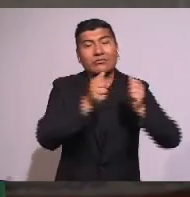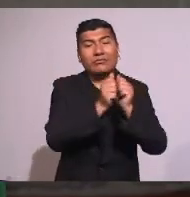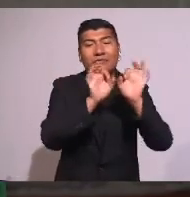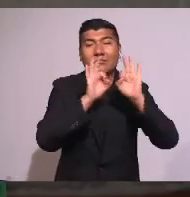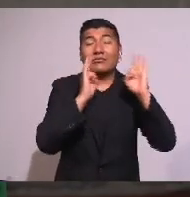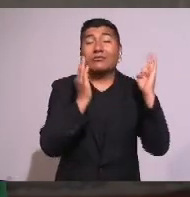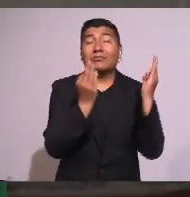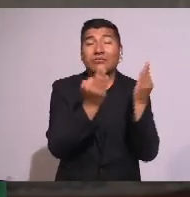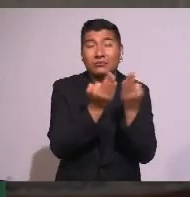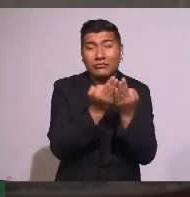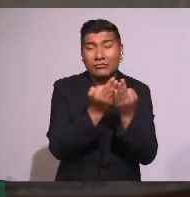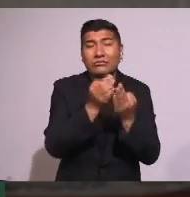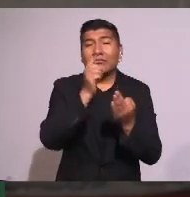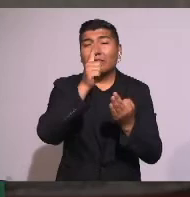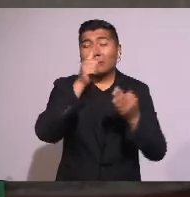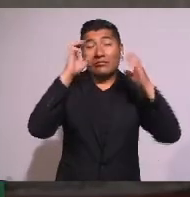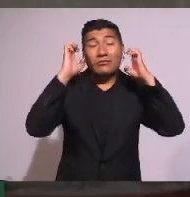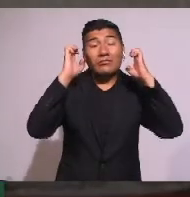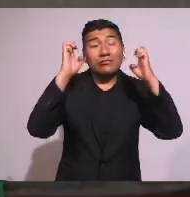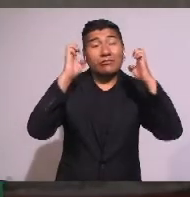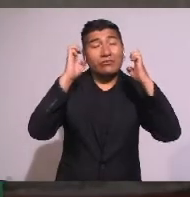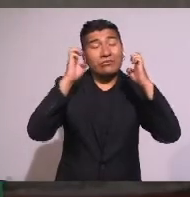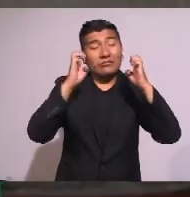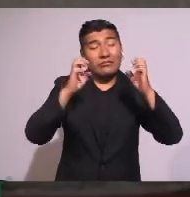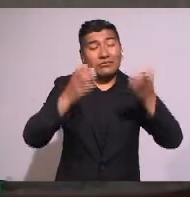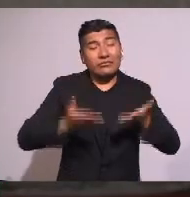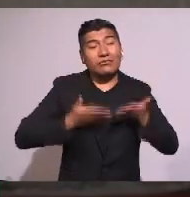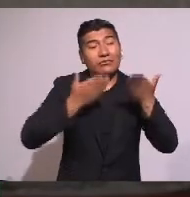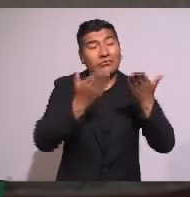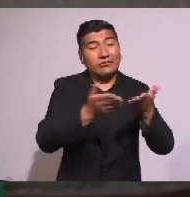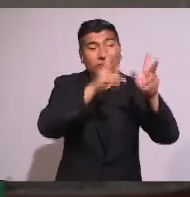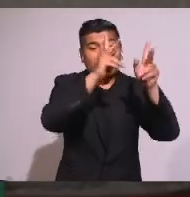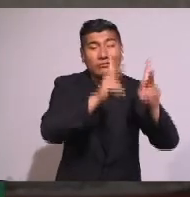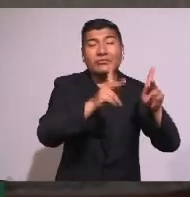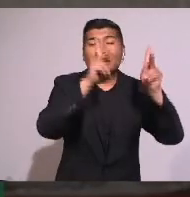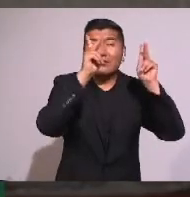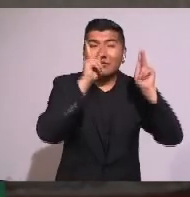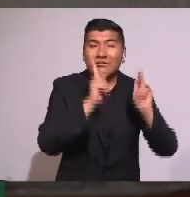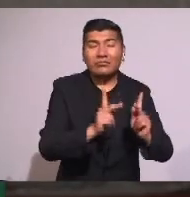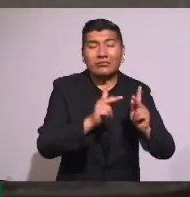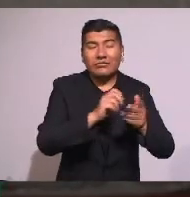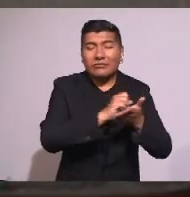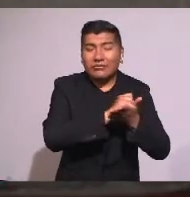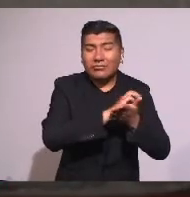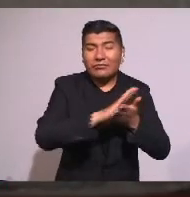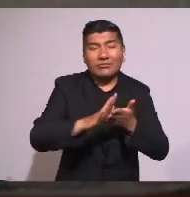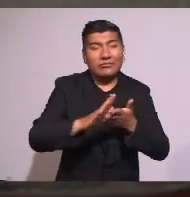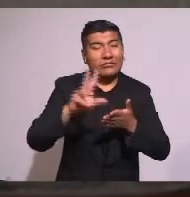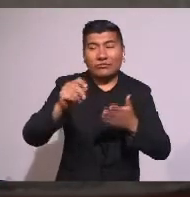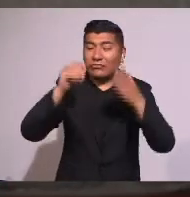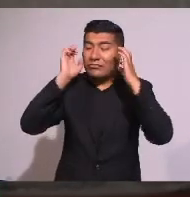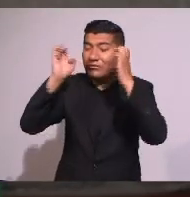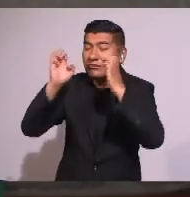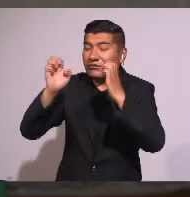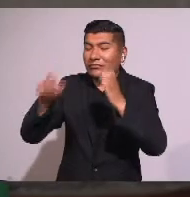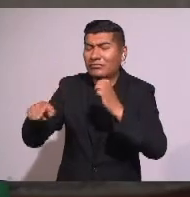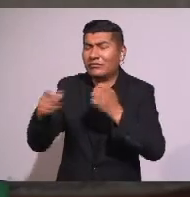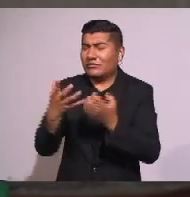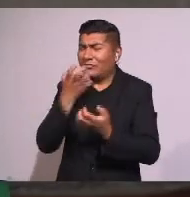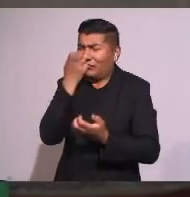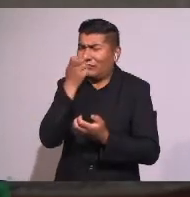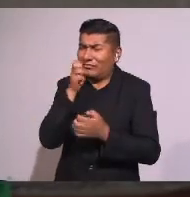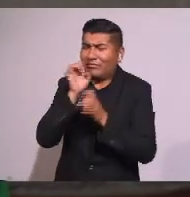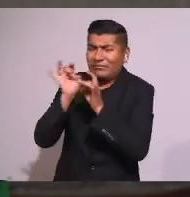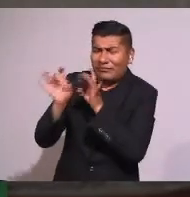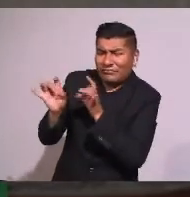familia. Una educación que forma personas íntegras y no educa en el rencor, en